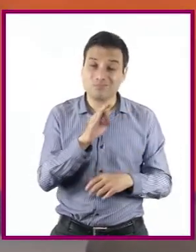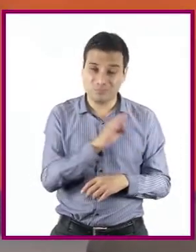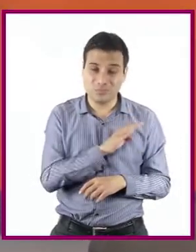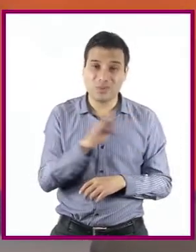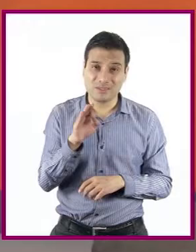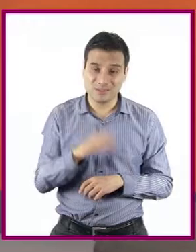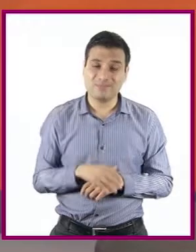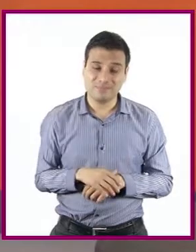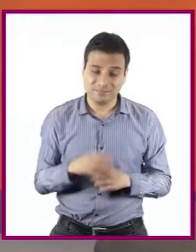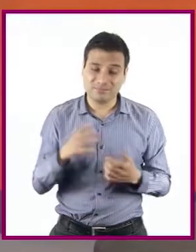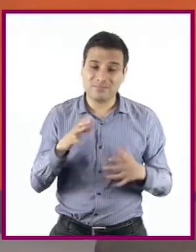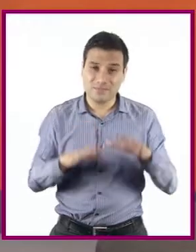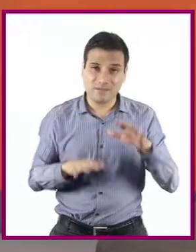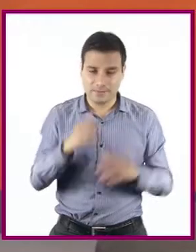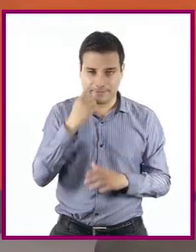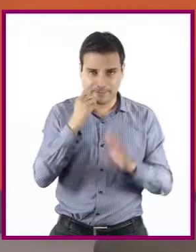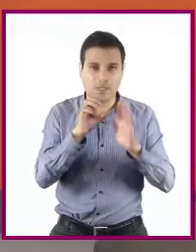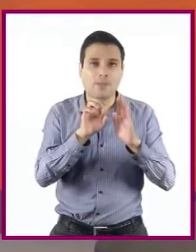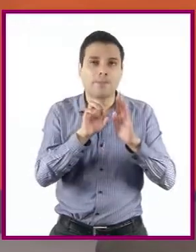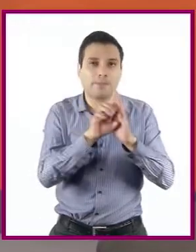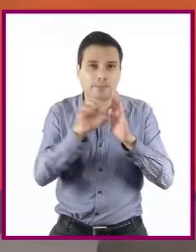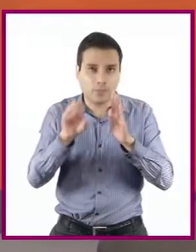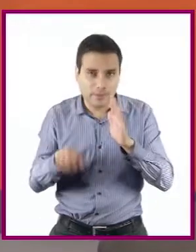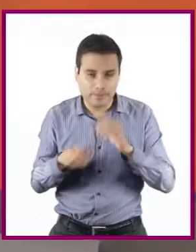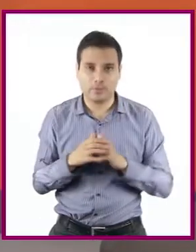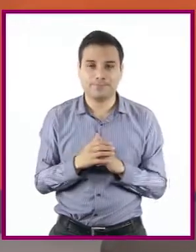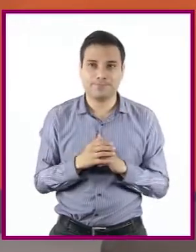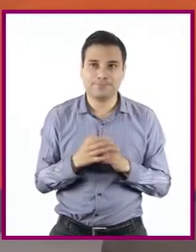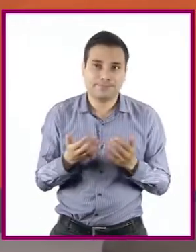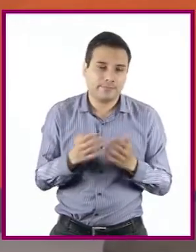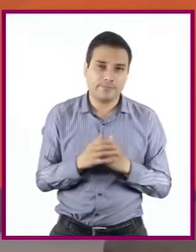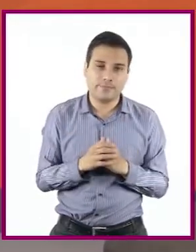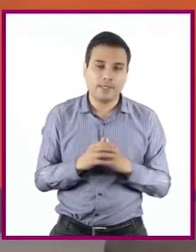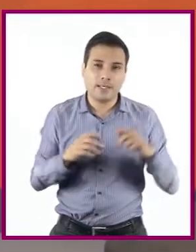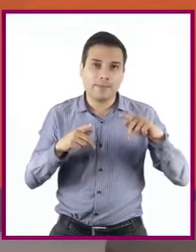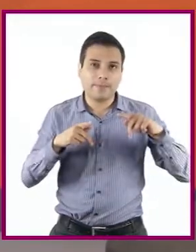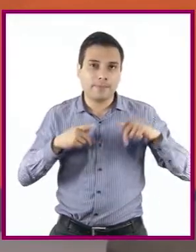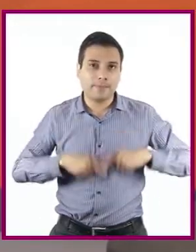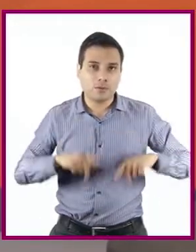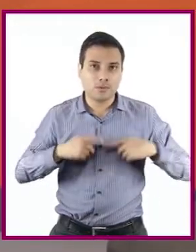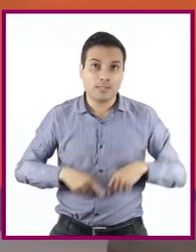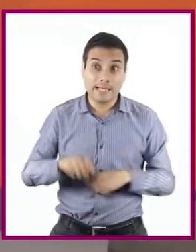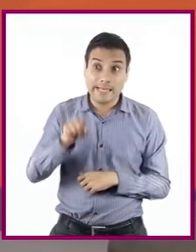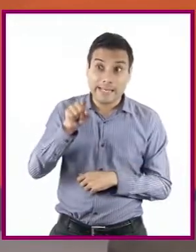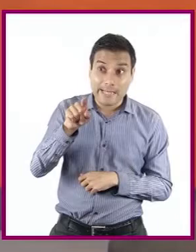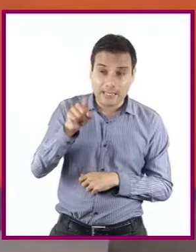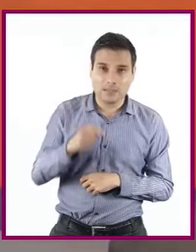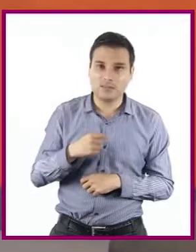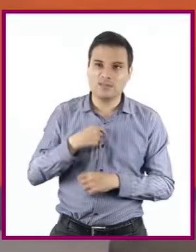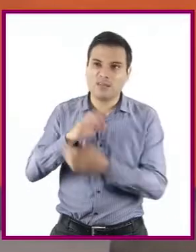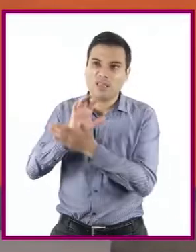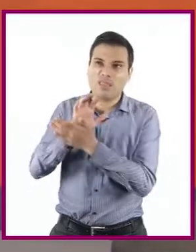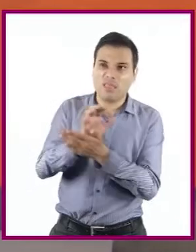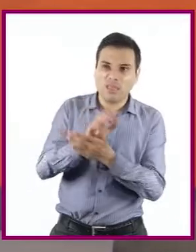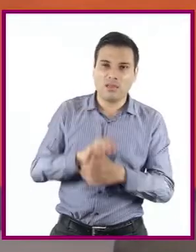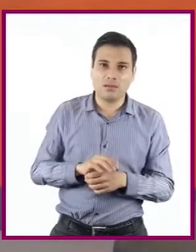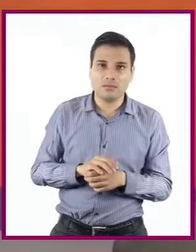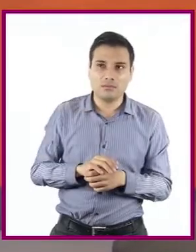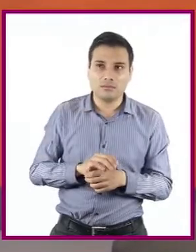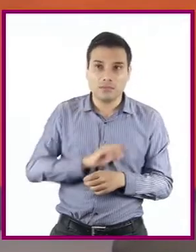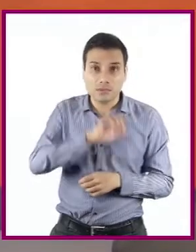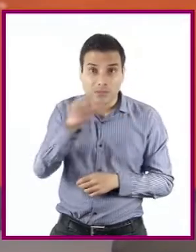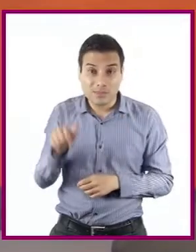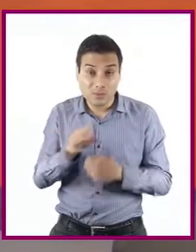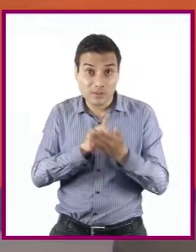posible que así sea. Por ejemplo, si se es rechazado o rechazada, no se tiene acceso a ciertos derechos por pensar